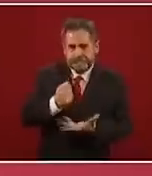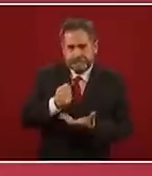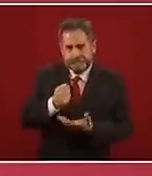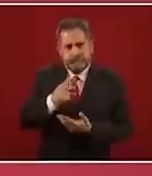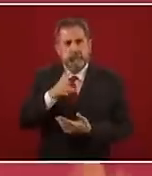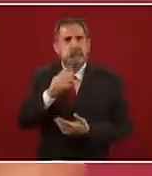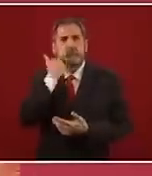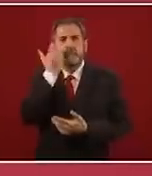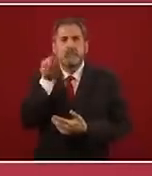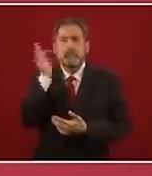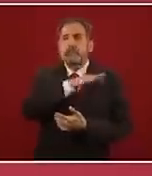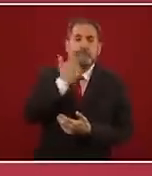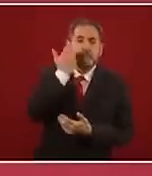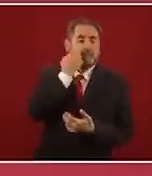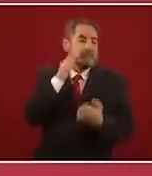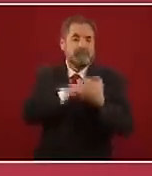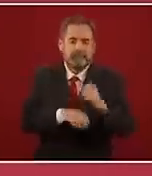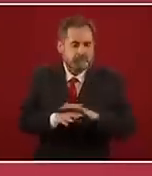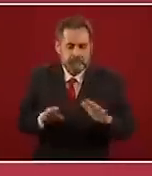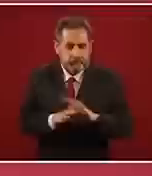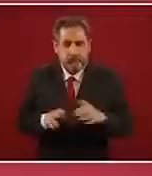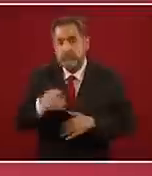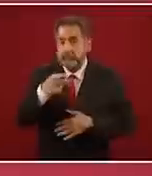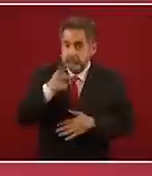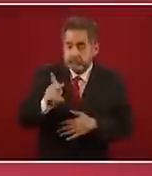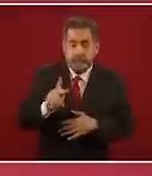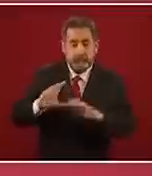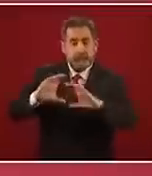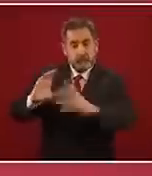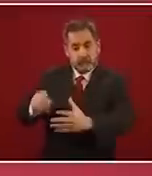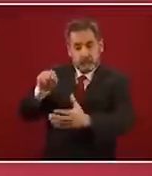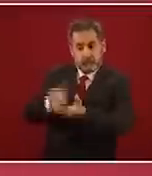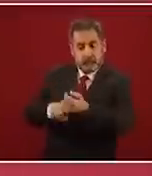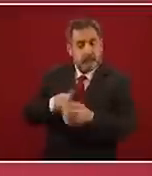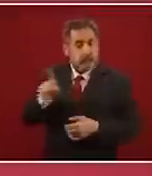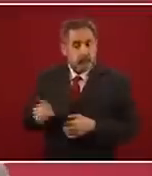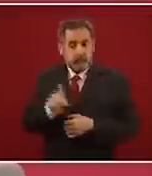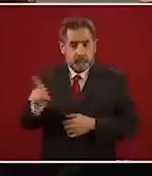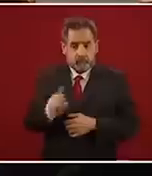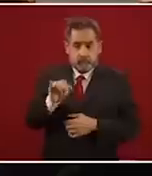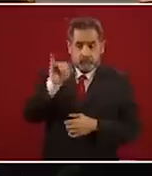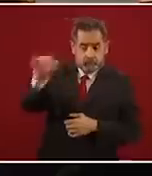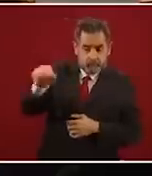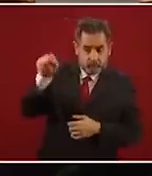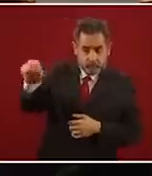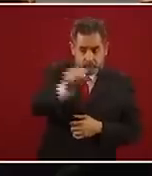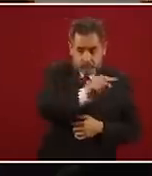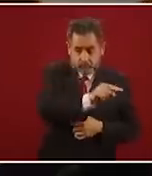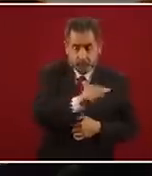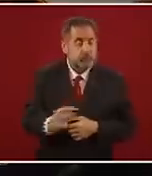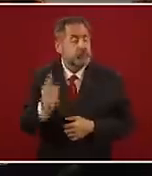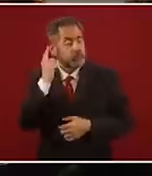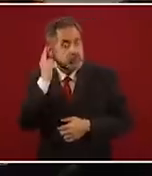los familiares. Sin embargo, en las comunidades particularmente rurales, uno de los